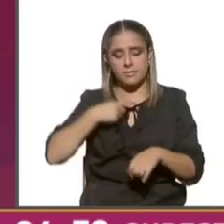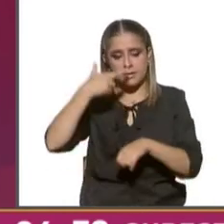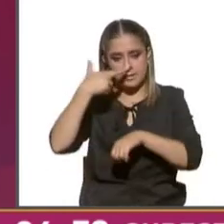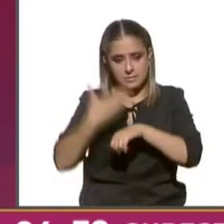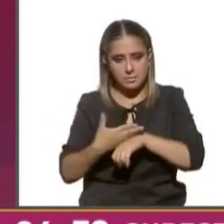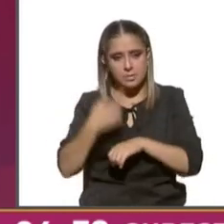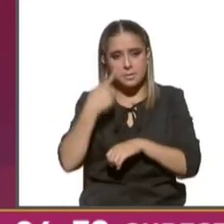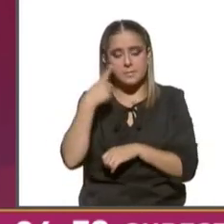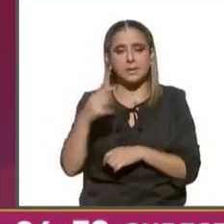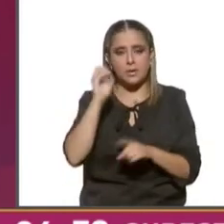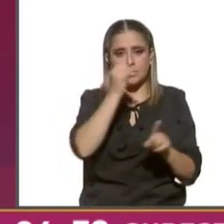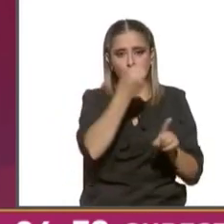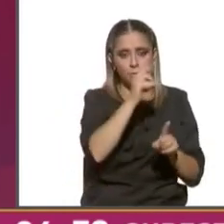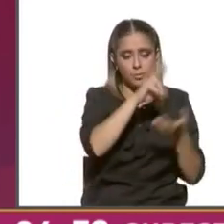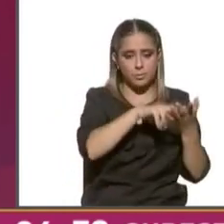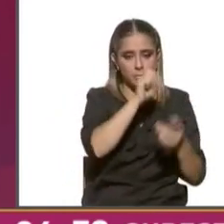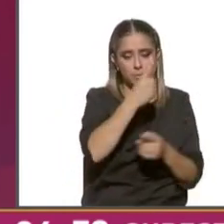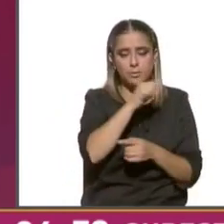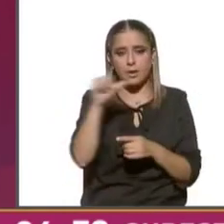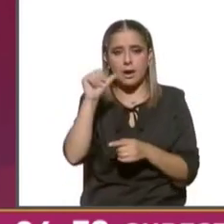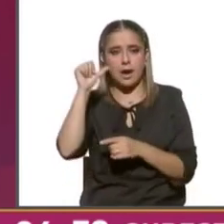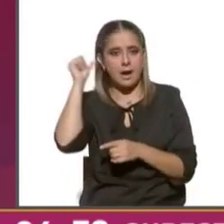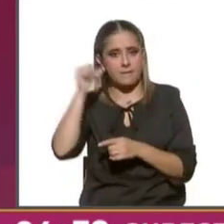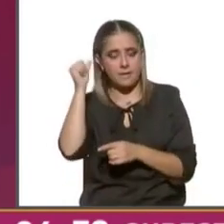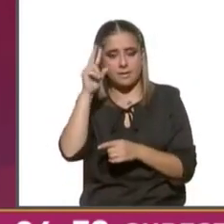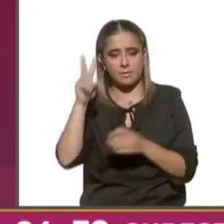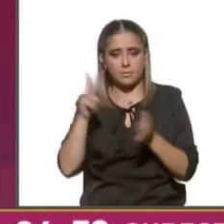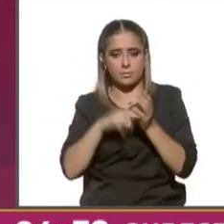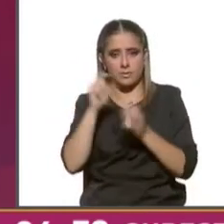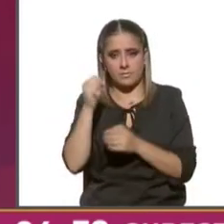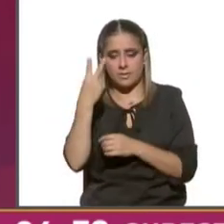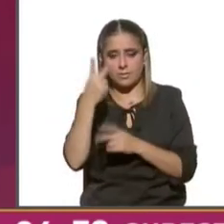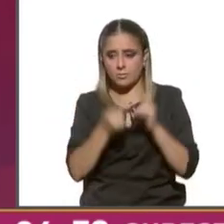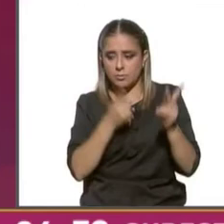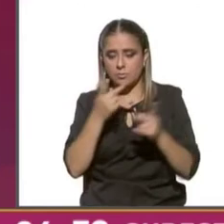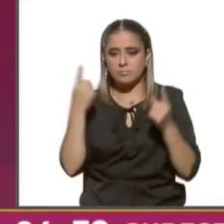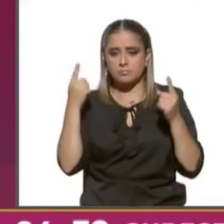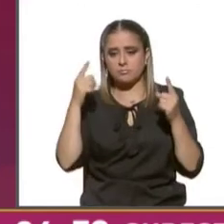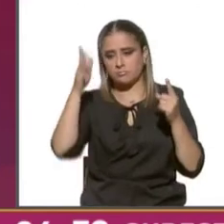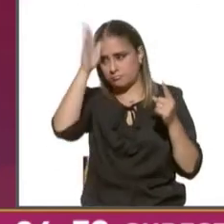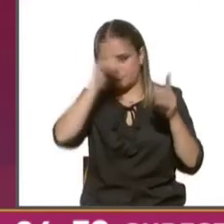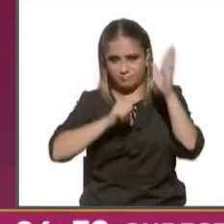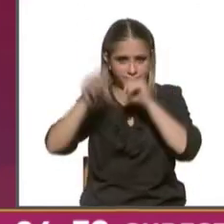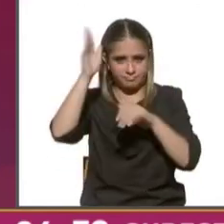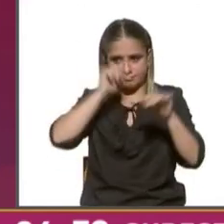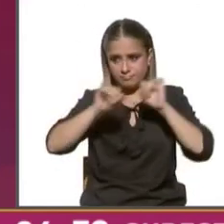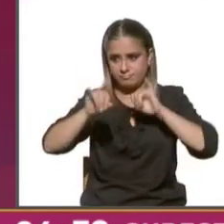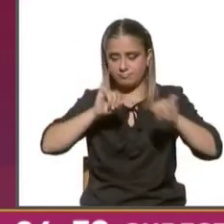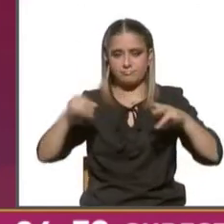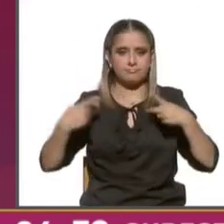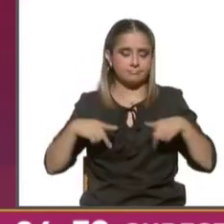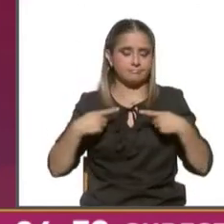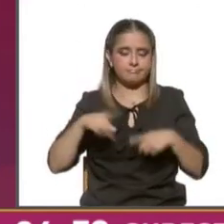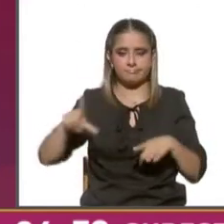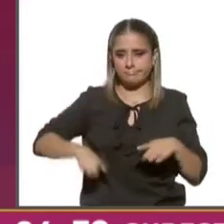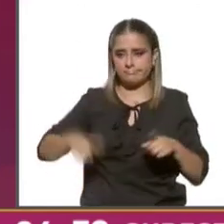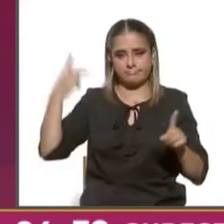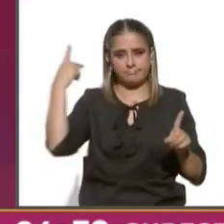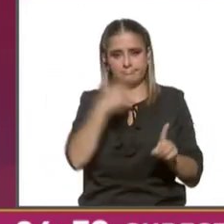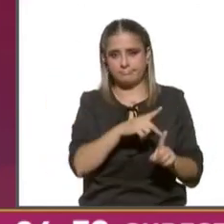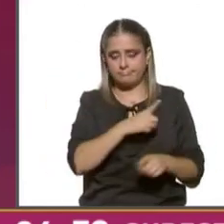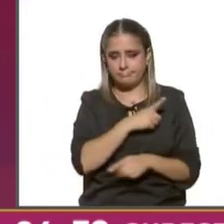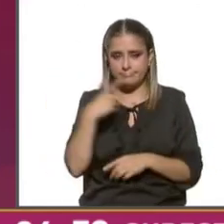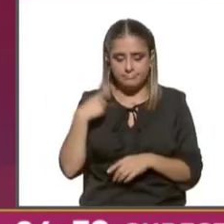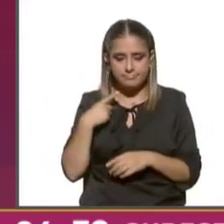22, 75%, que estuvieron de acuerdo. Y finalmente,